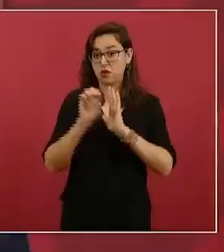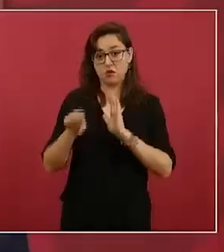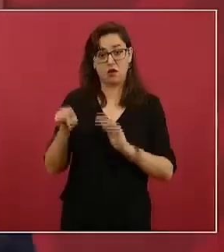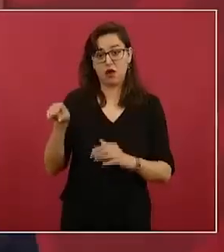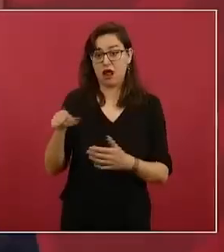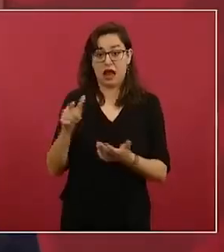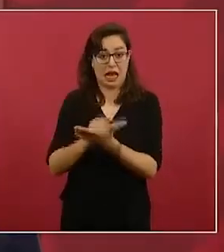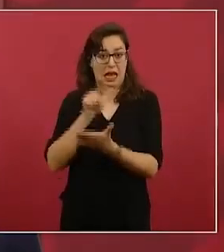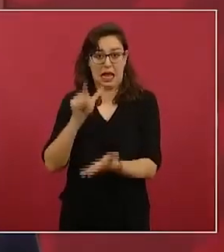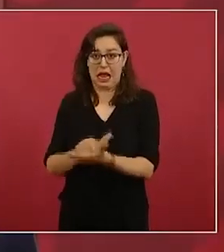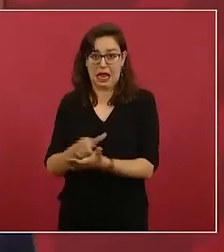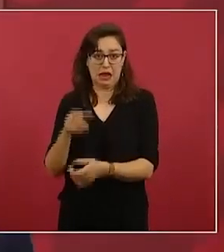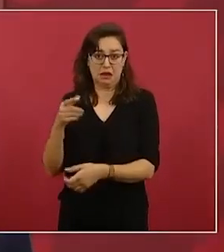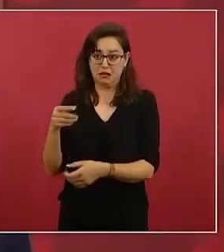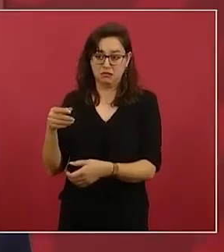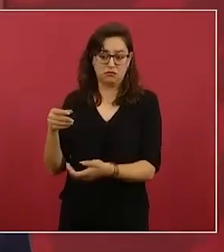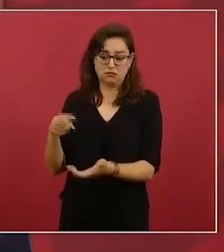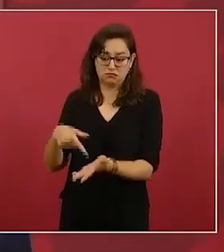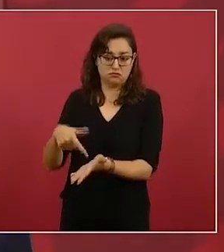que eso está